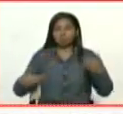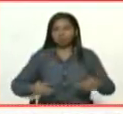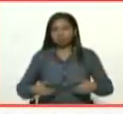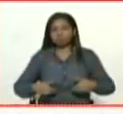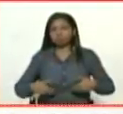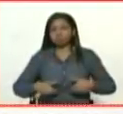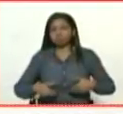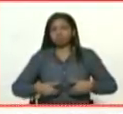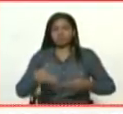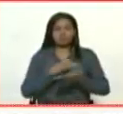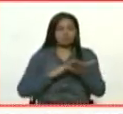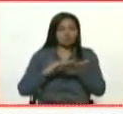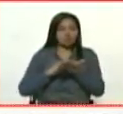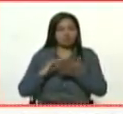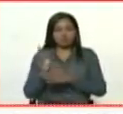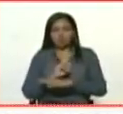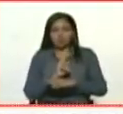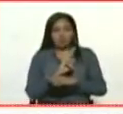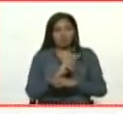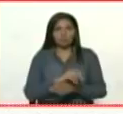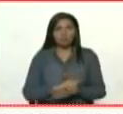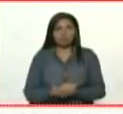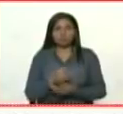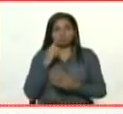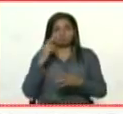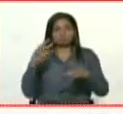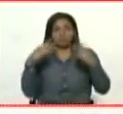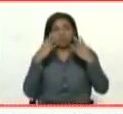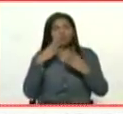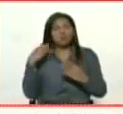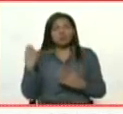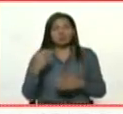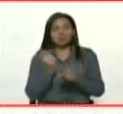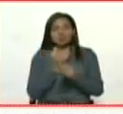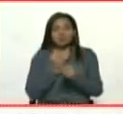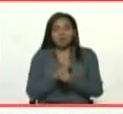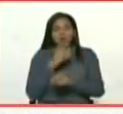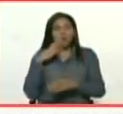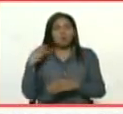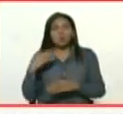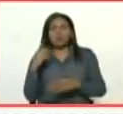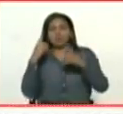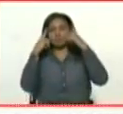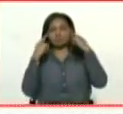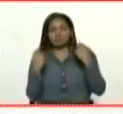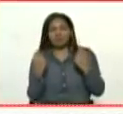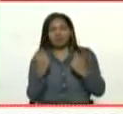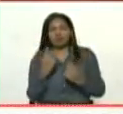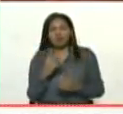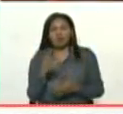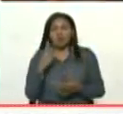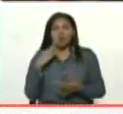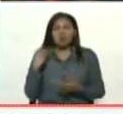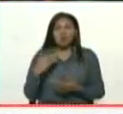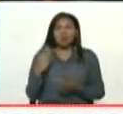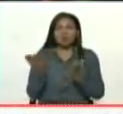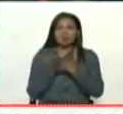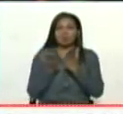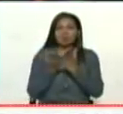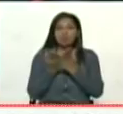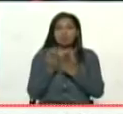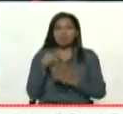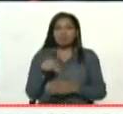soluciones. ¿Ah? Escúchenme bien, juventud, de chamba juvenil, jóvenes, profesionales del país, jóvenes estudiantes del